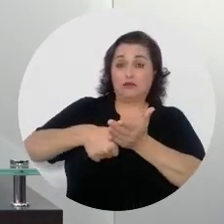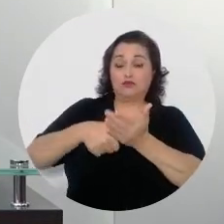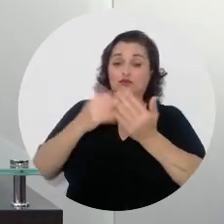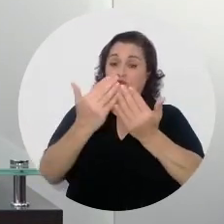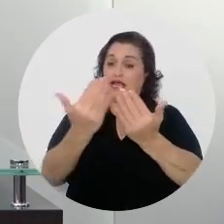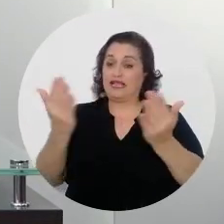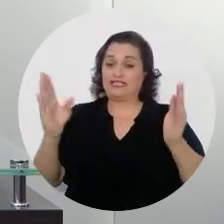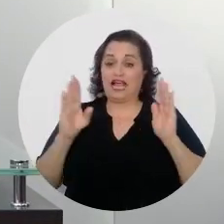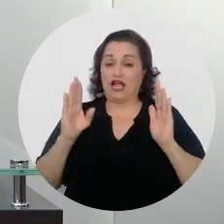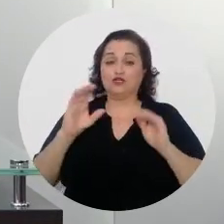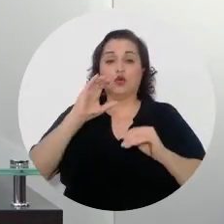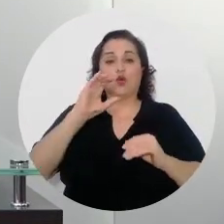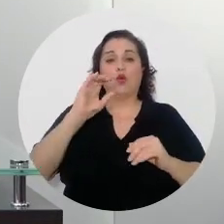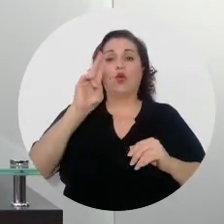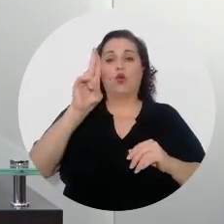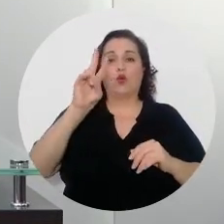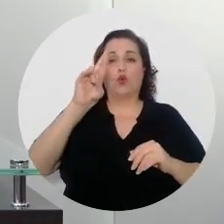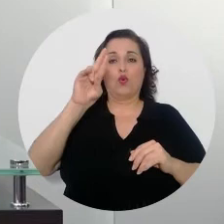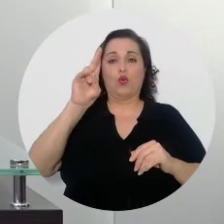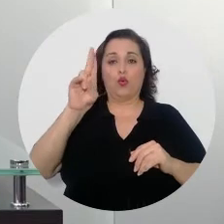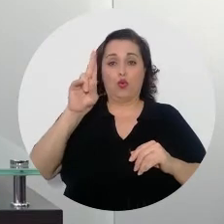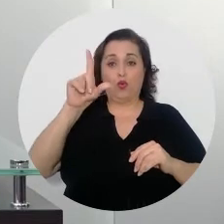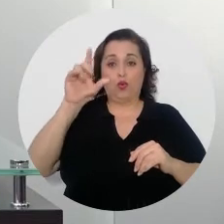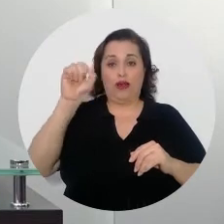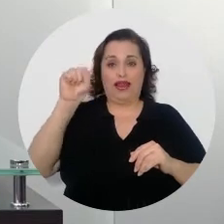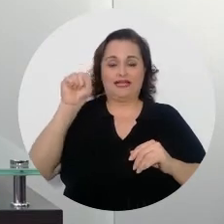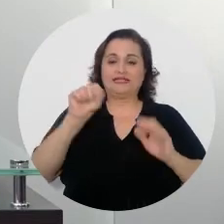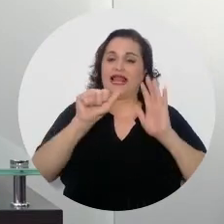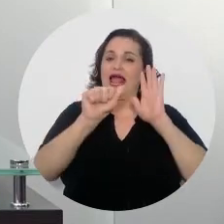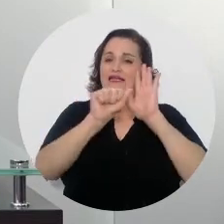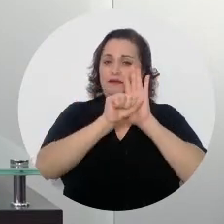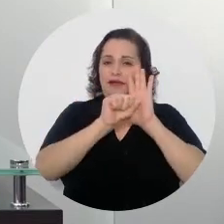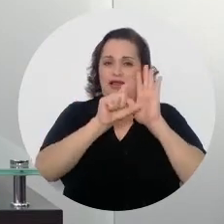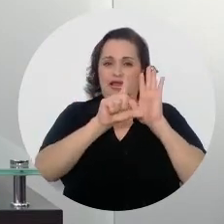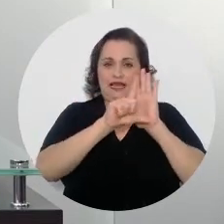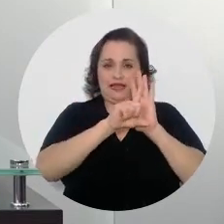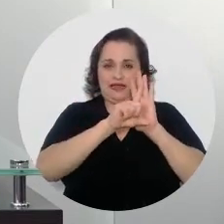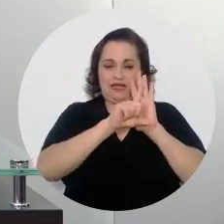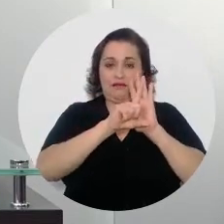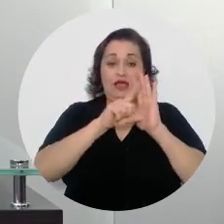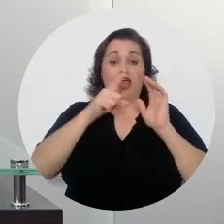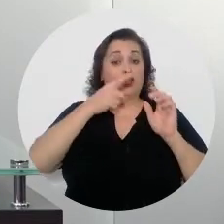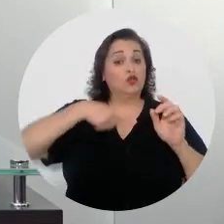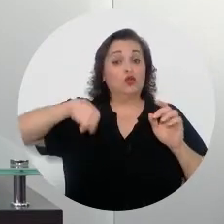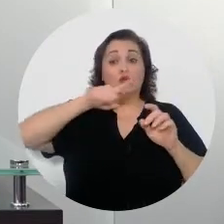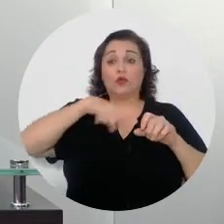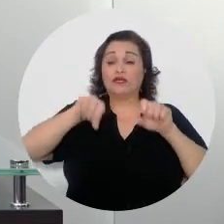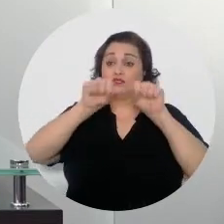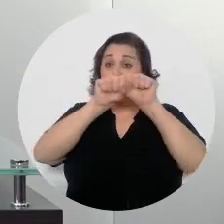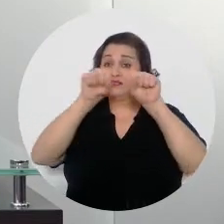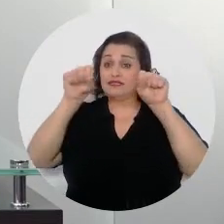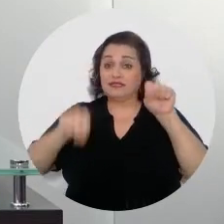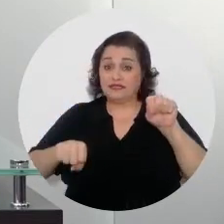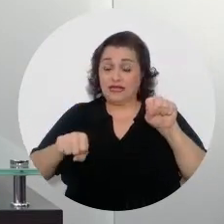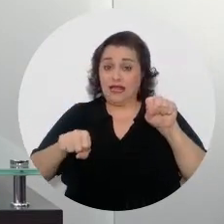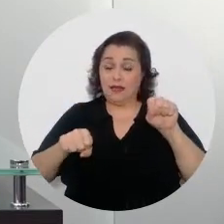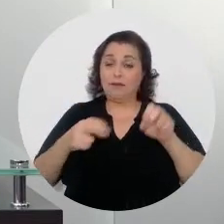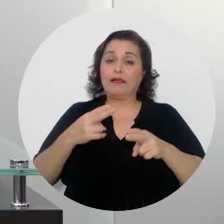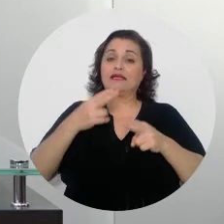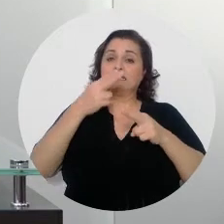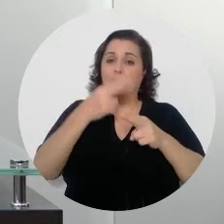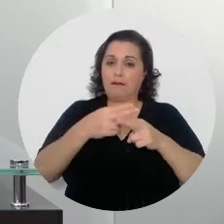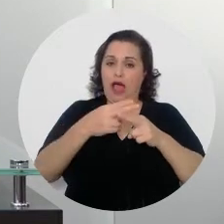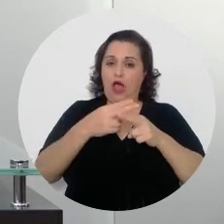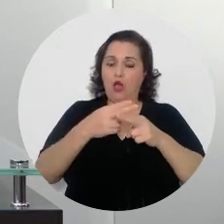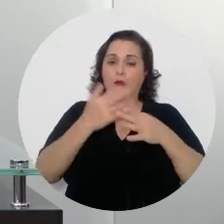escaños o curules en la Asamblea Legislativa. Nuestro sistema es un